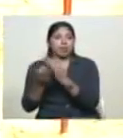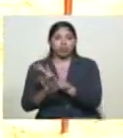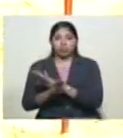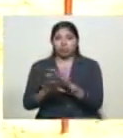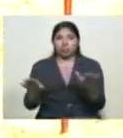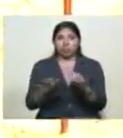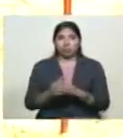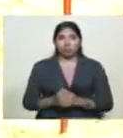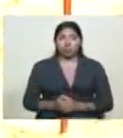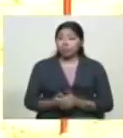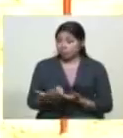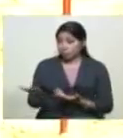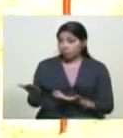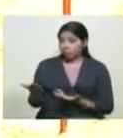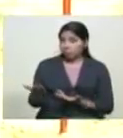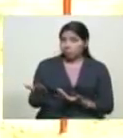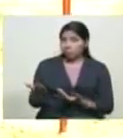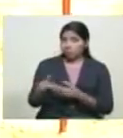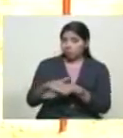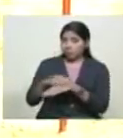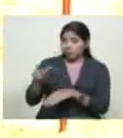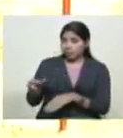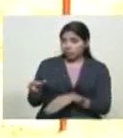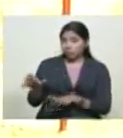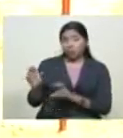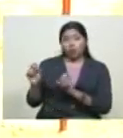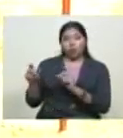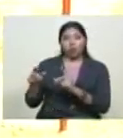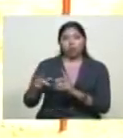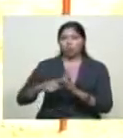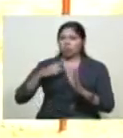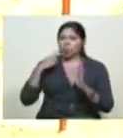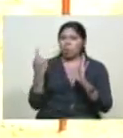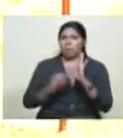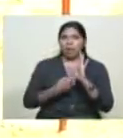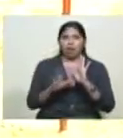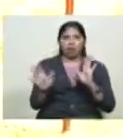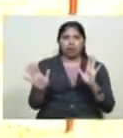Ah, Mota Domínguez. Bueno, cúmplase.